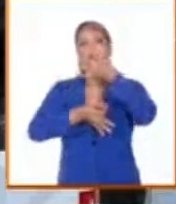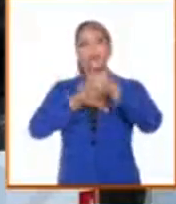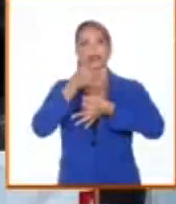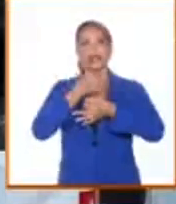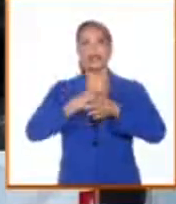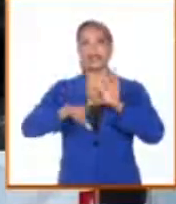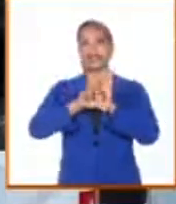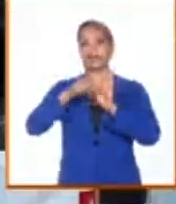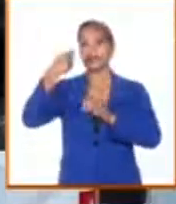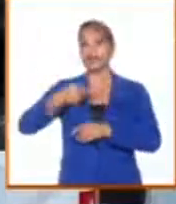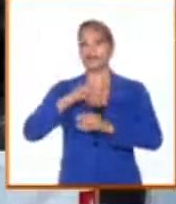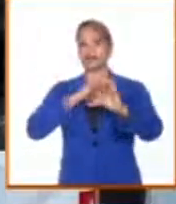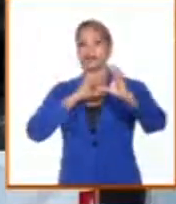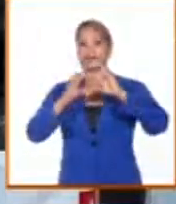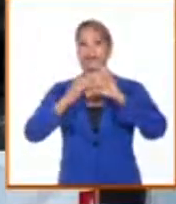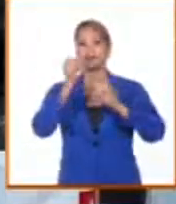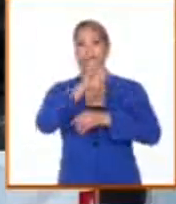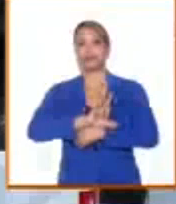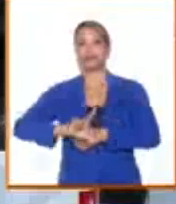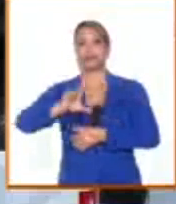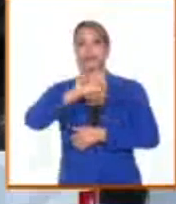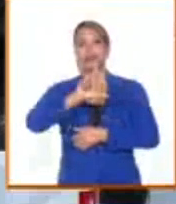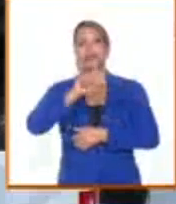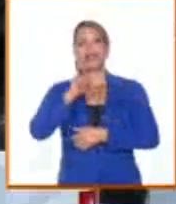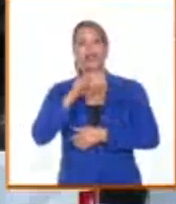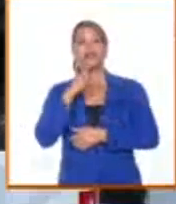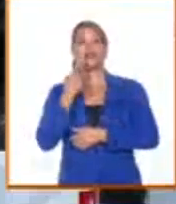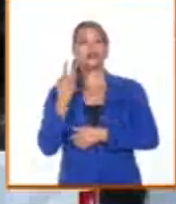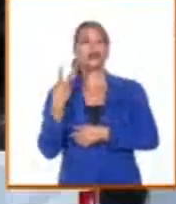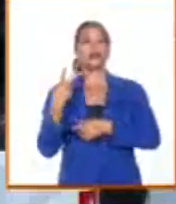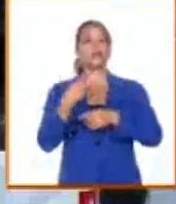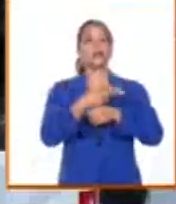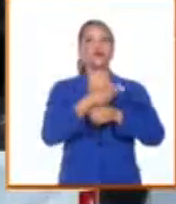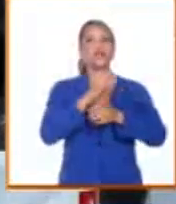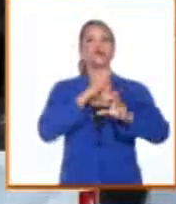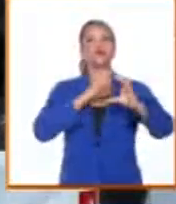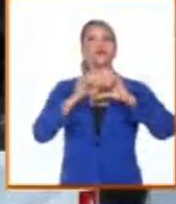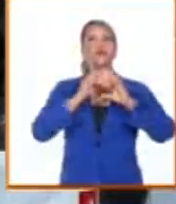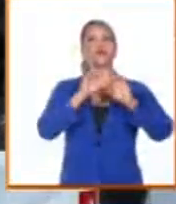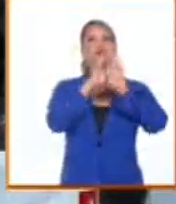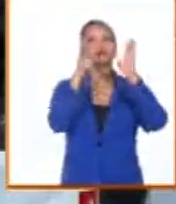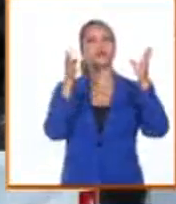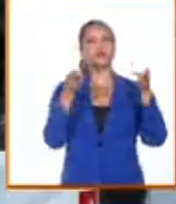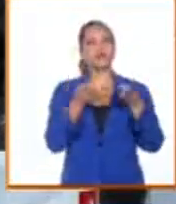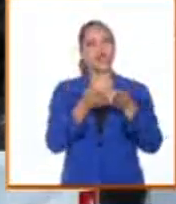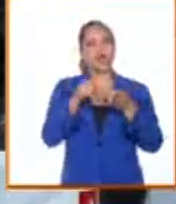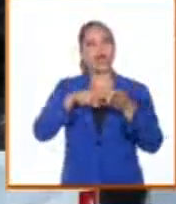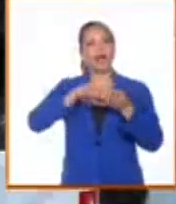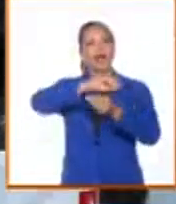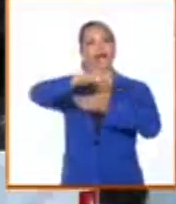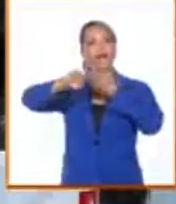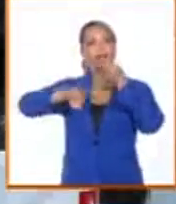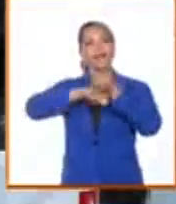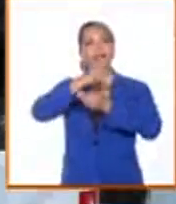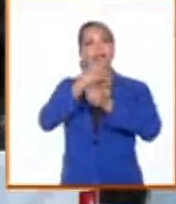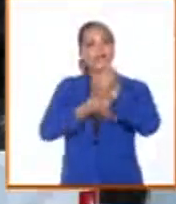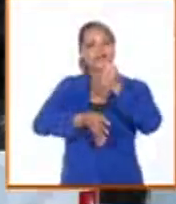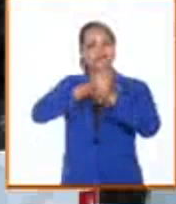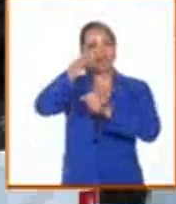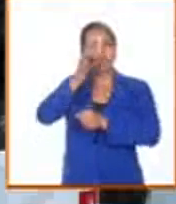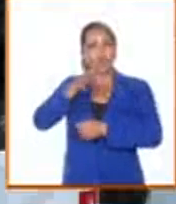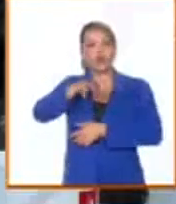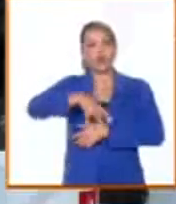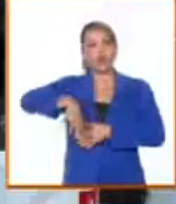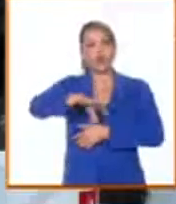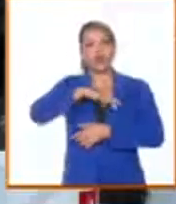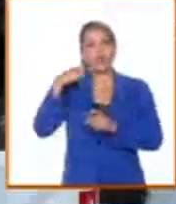de comunicación social irrumpe en un escenario comunicacional global que se ha convertido en un verdadero espacio de